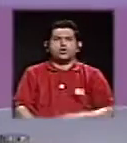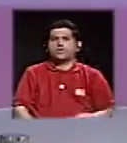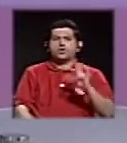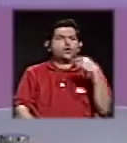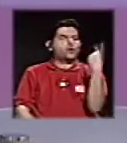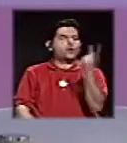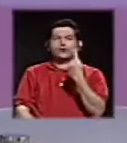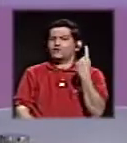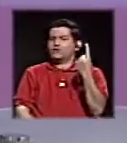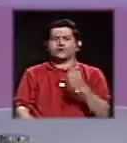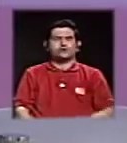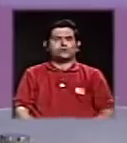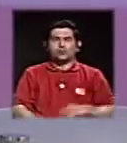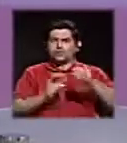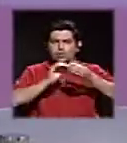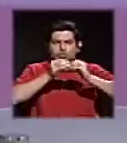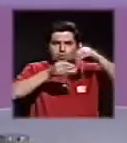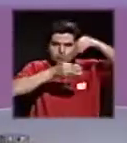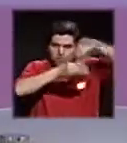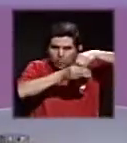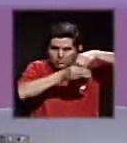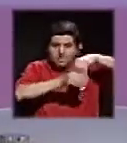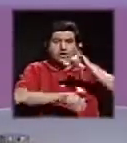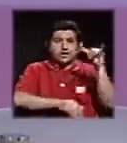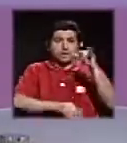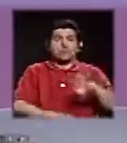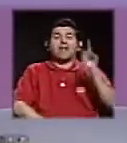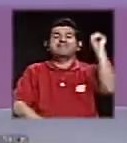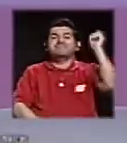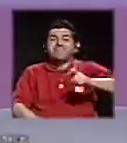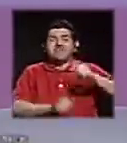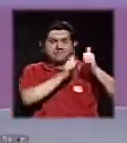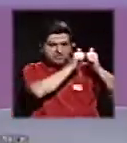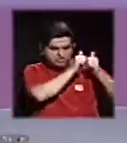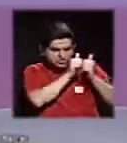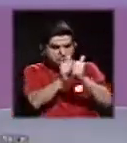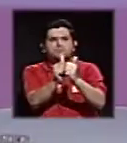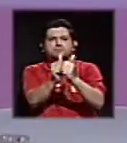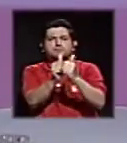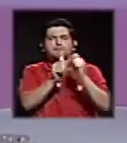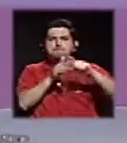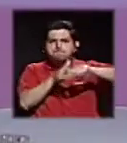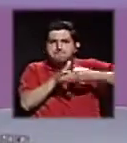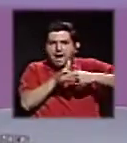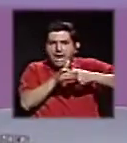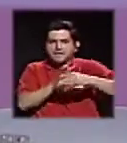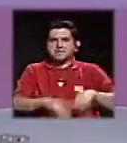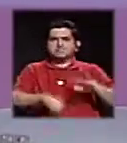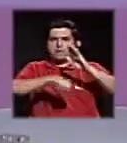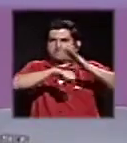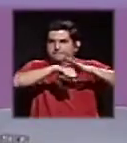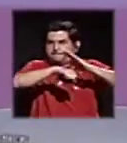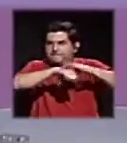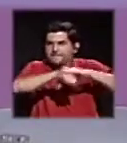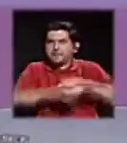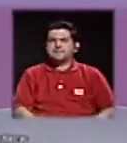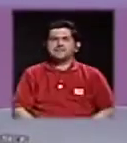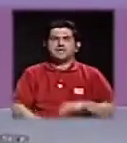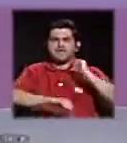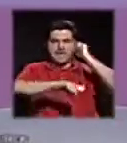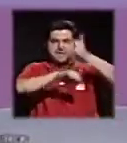bastaba solamente la cuota sino que también debía ir acompañada de un mecanismo que permitiera